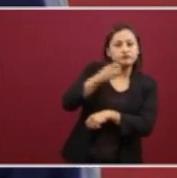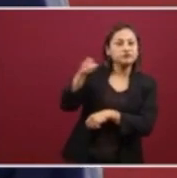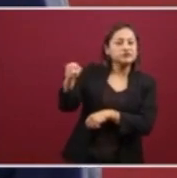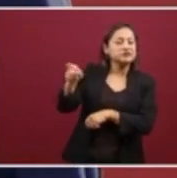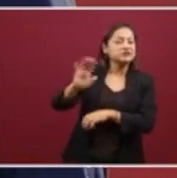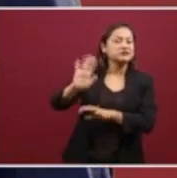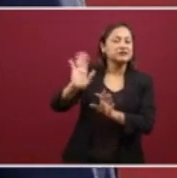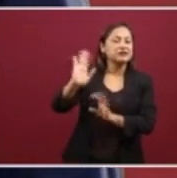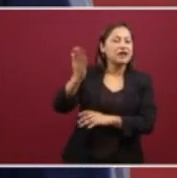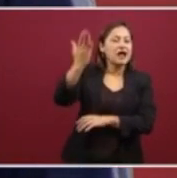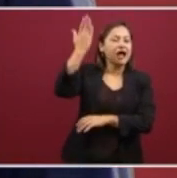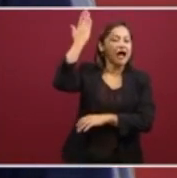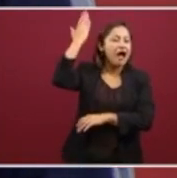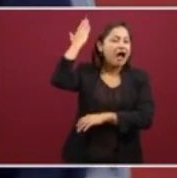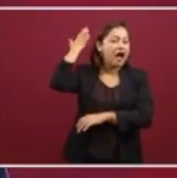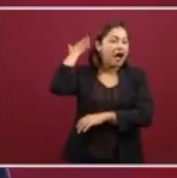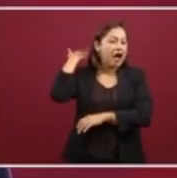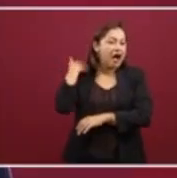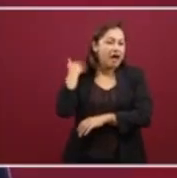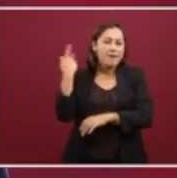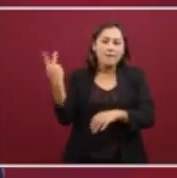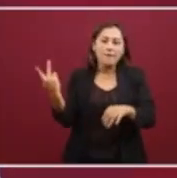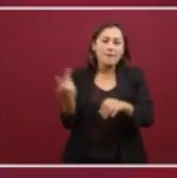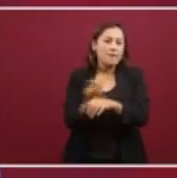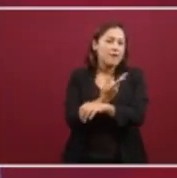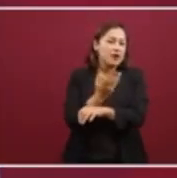es la metodología de